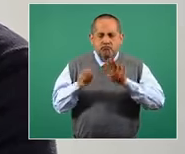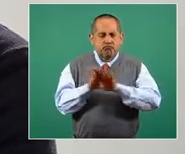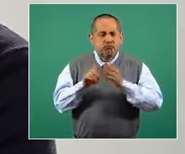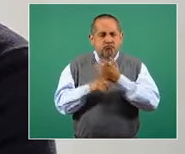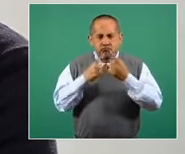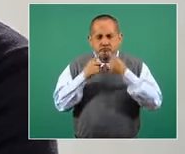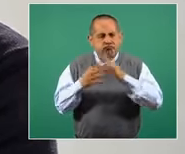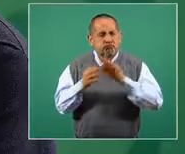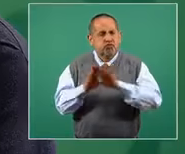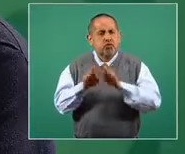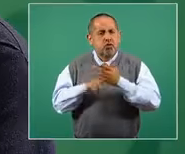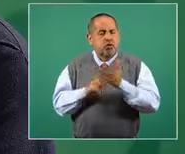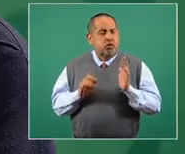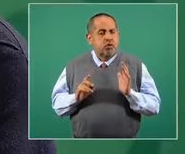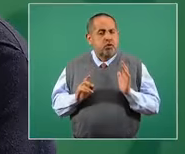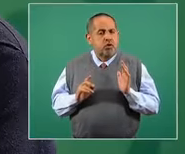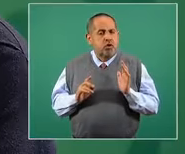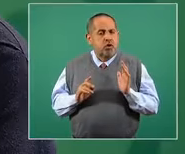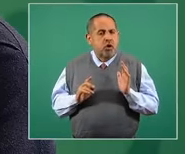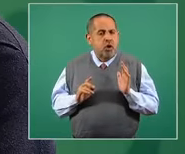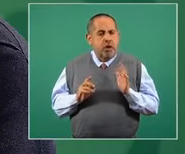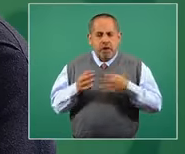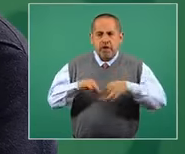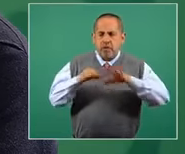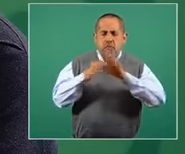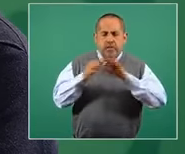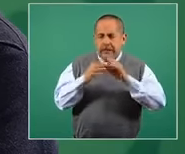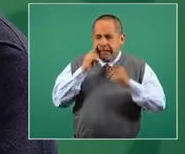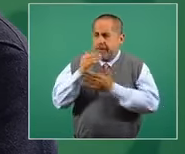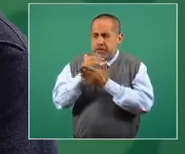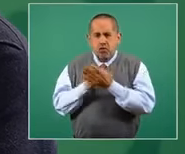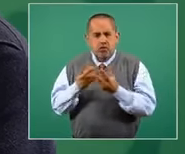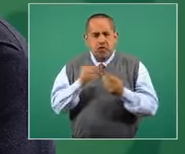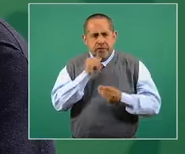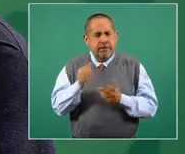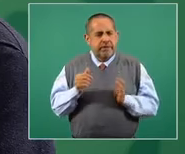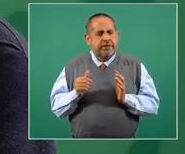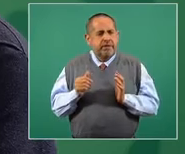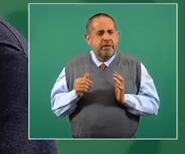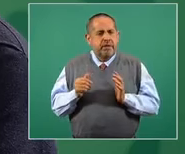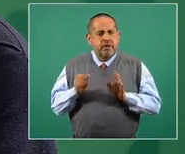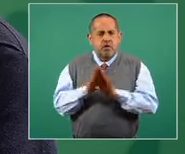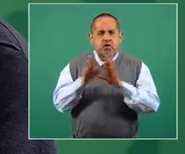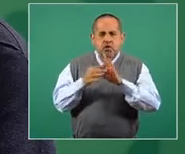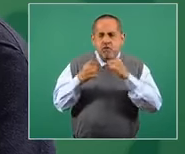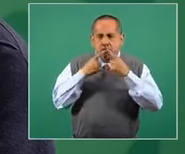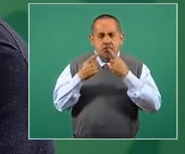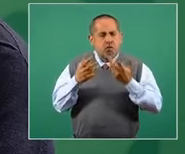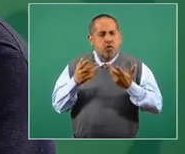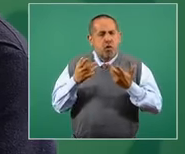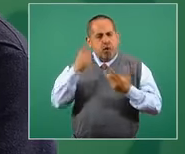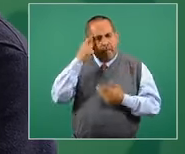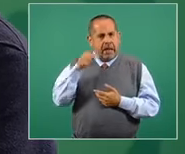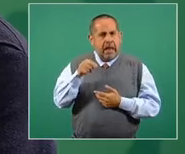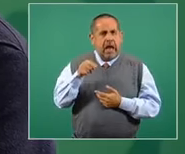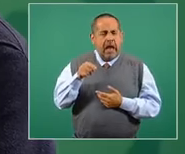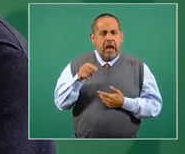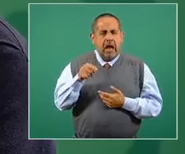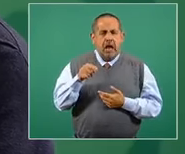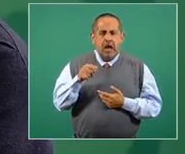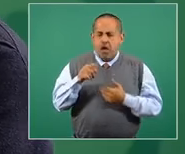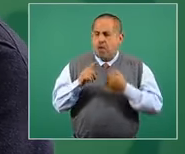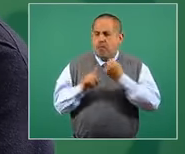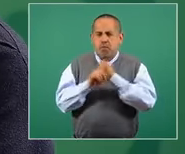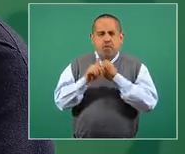específico, no se ha visto disminuida de una manera importante como para que esto todavía genere un impacto o un problema en